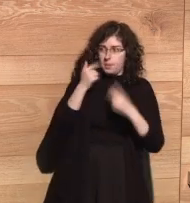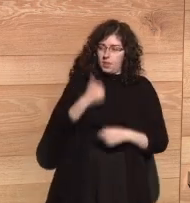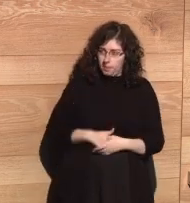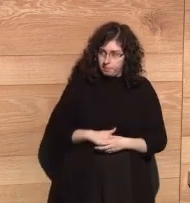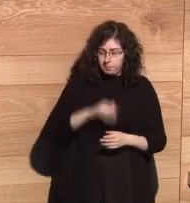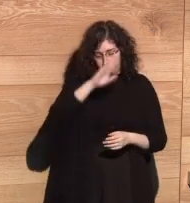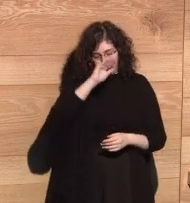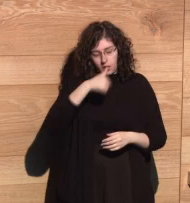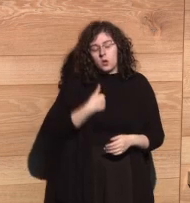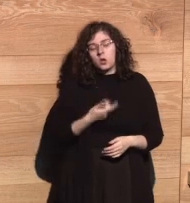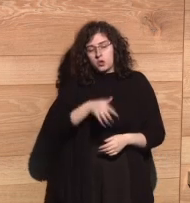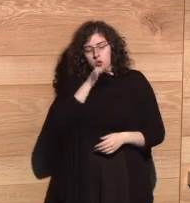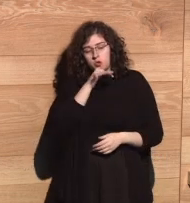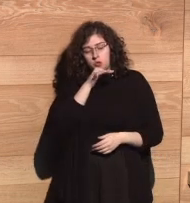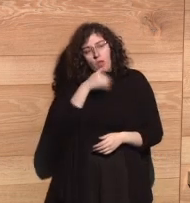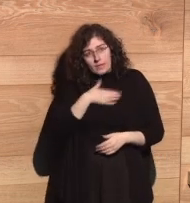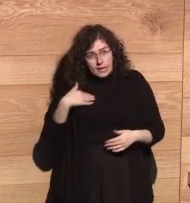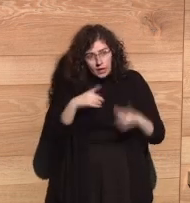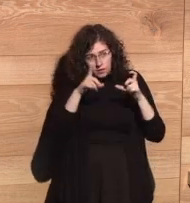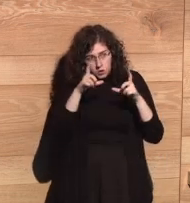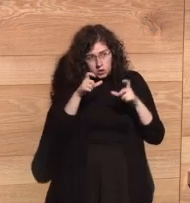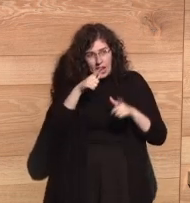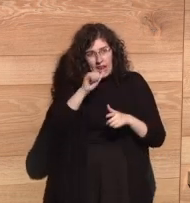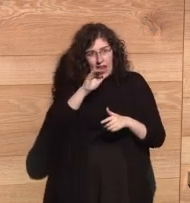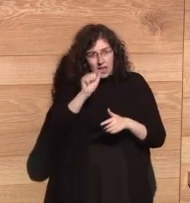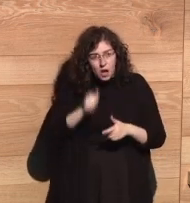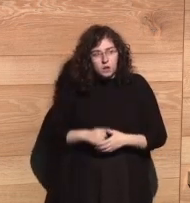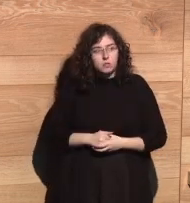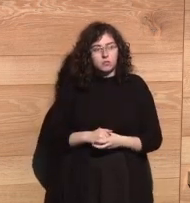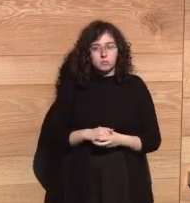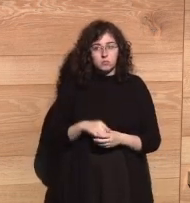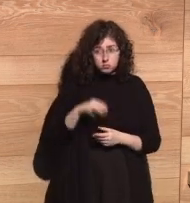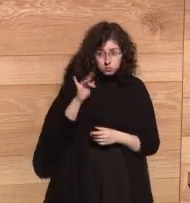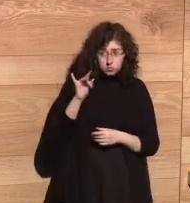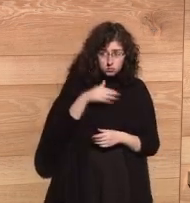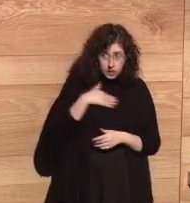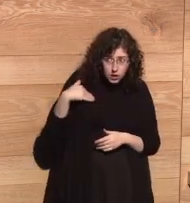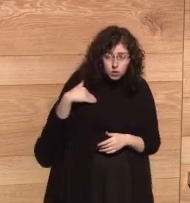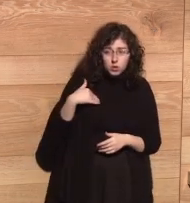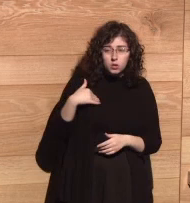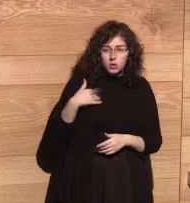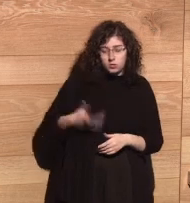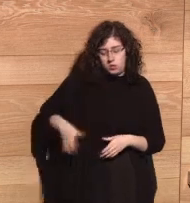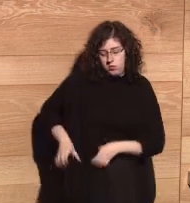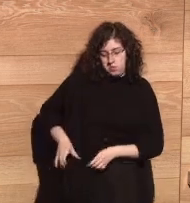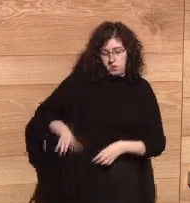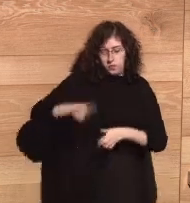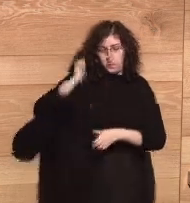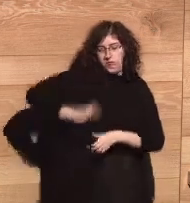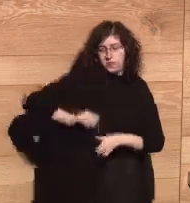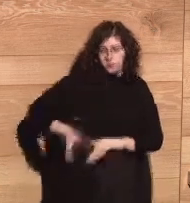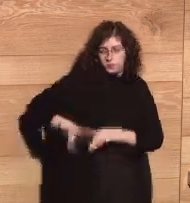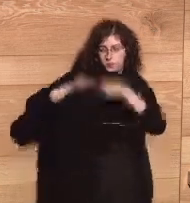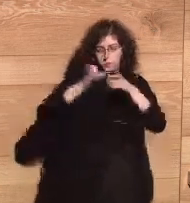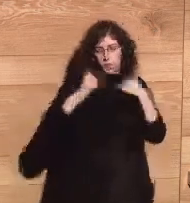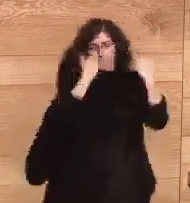Adriana, ¿todavía quieres una Leica? Y le dice, sí quiero. Entonces va, saca su Leica del bolso, me